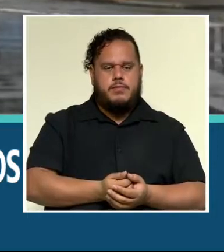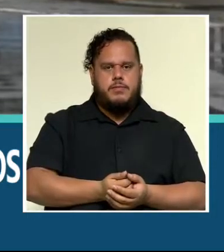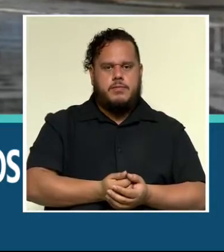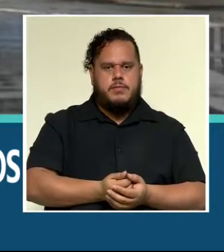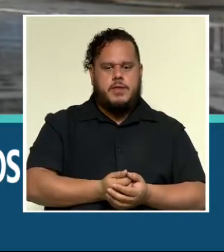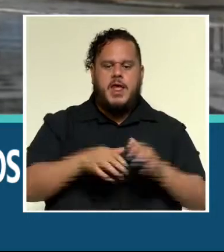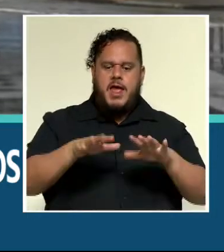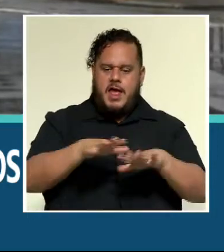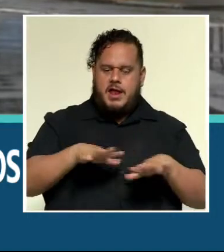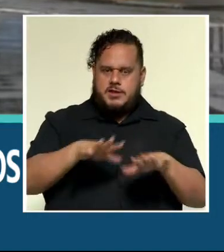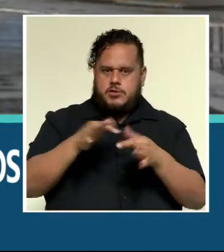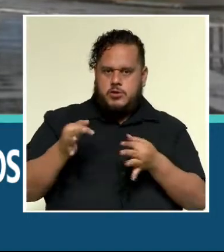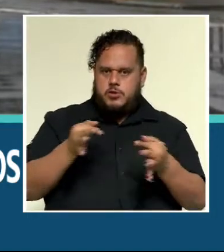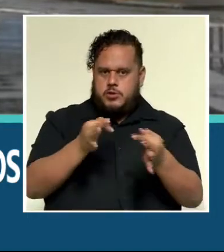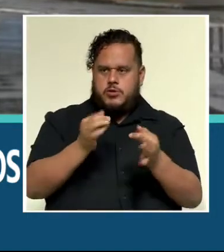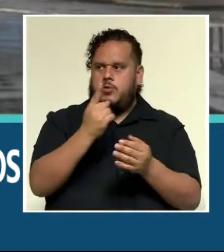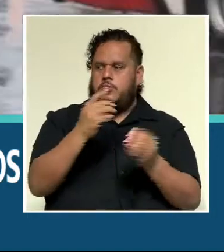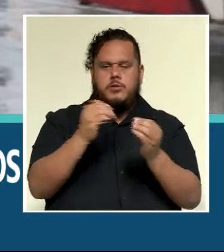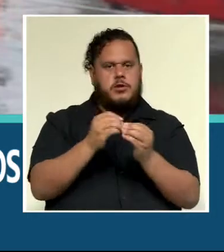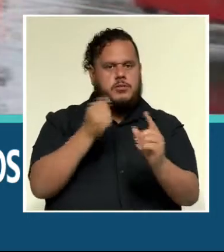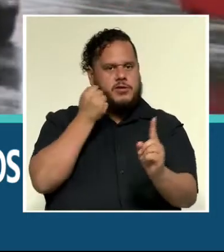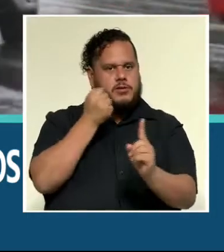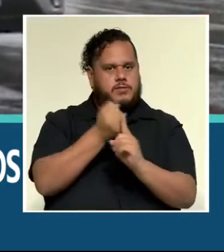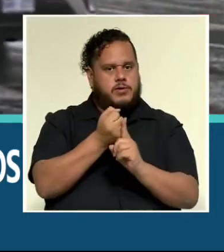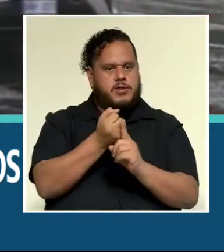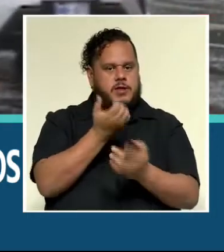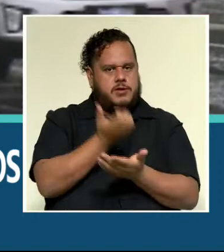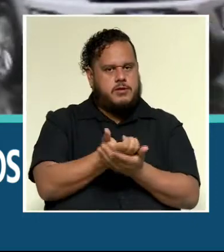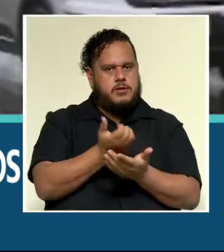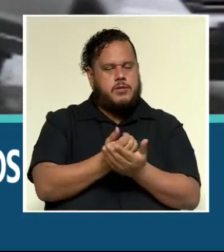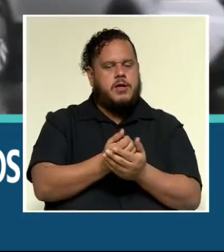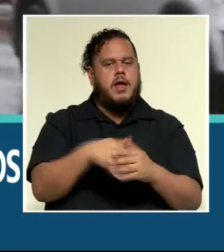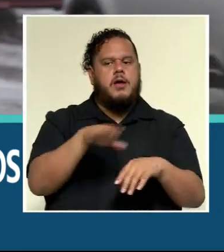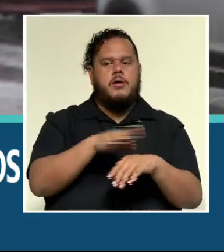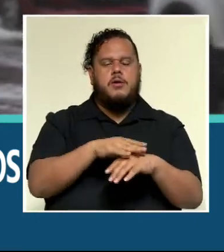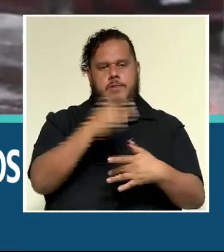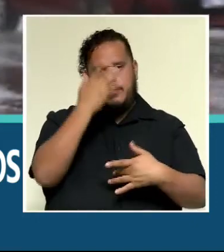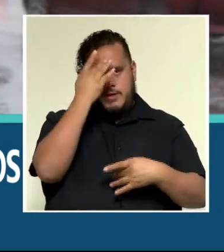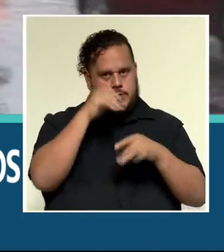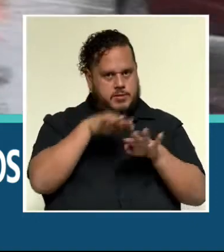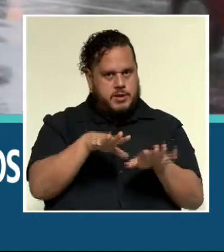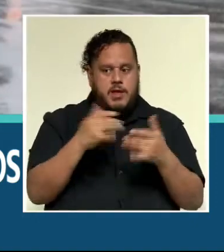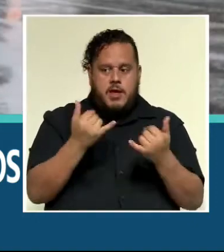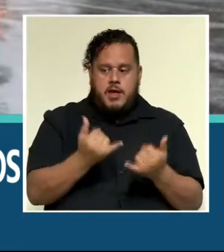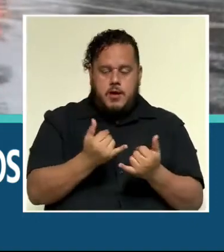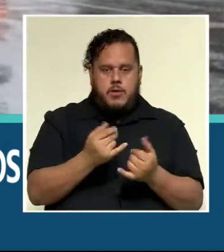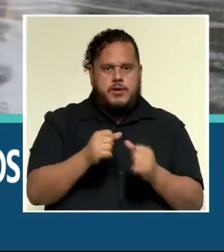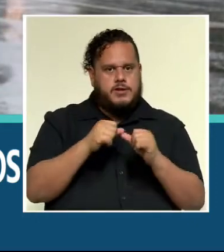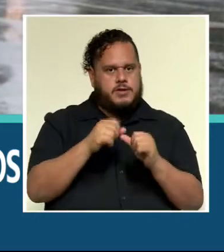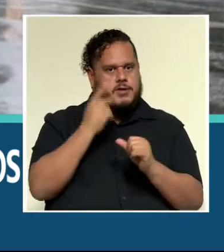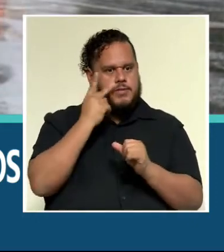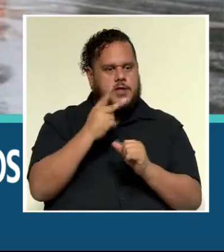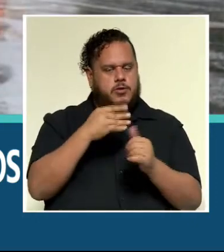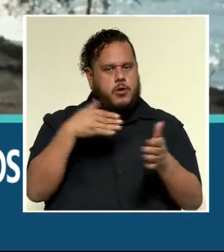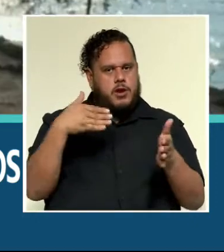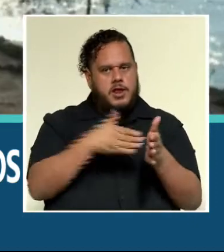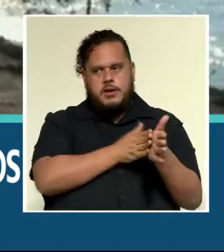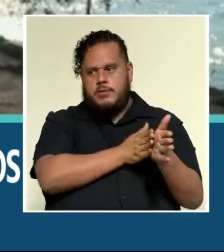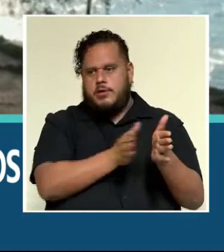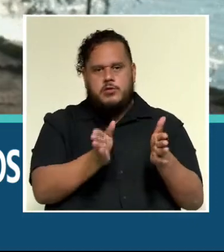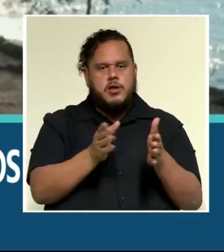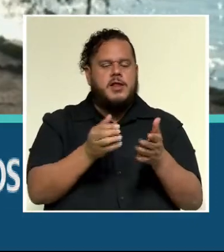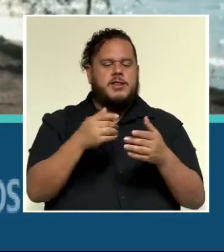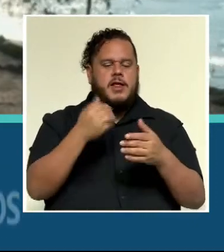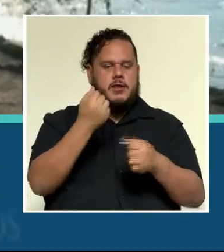El sector turístico ha sido uno de los más impactados económicamente por la pandemia y actualmente sigue viendo las repercusiones. Quienes trabajan en esta